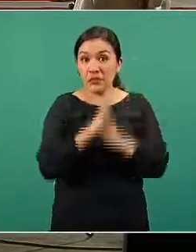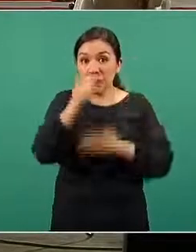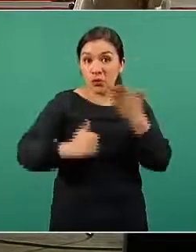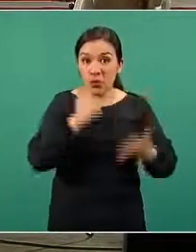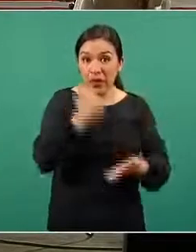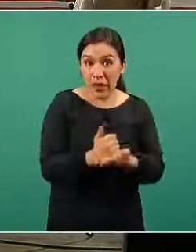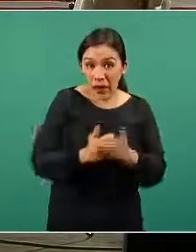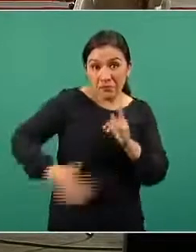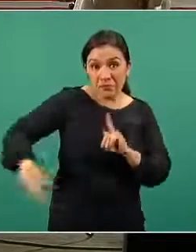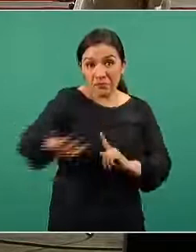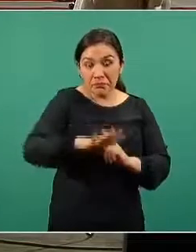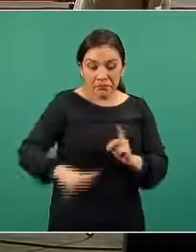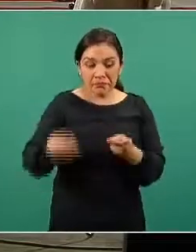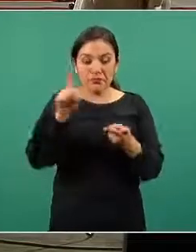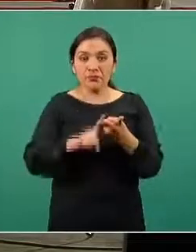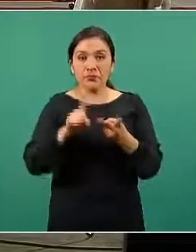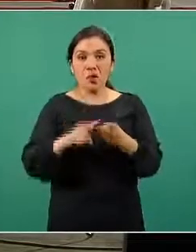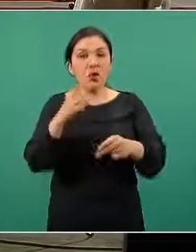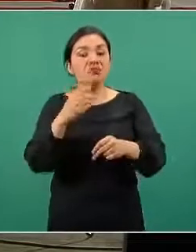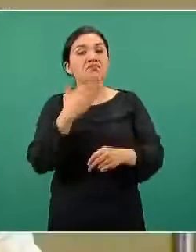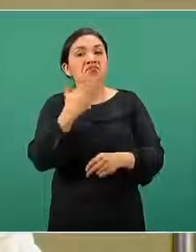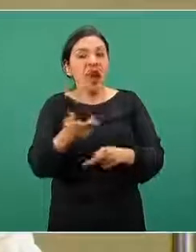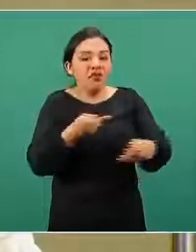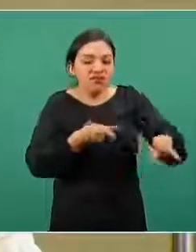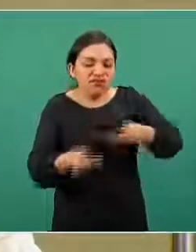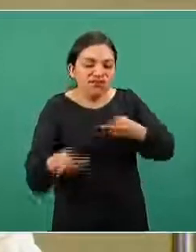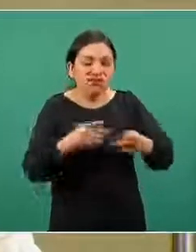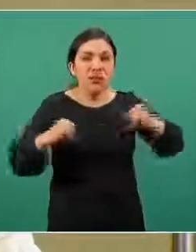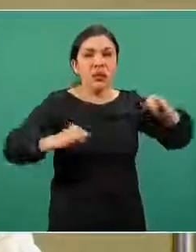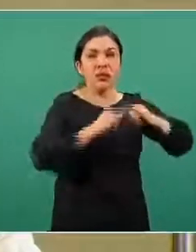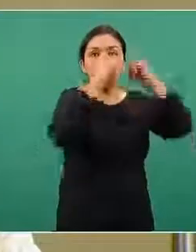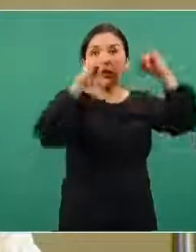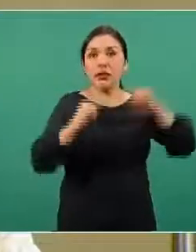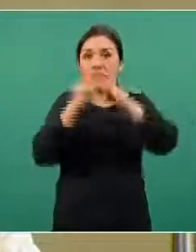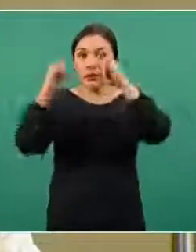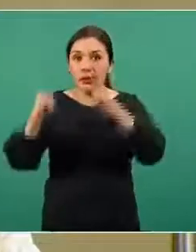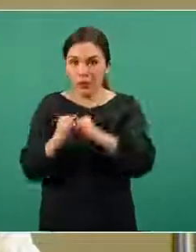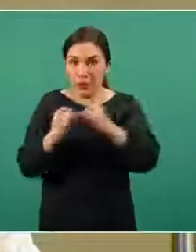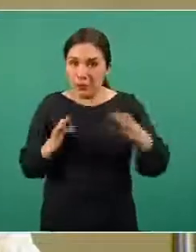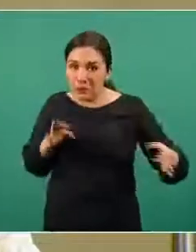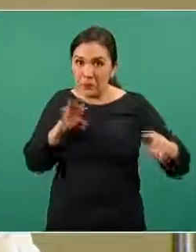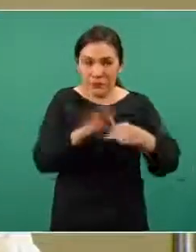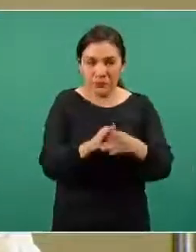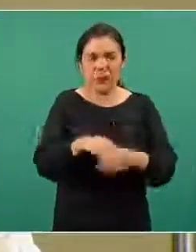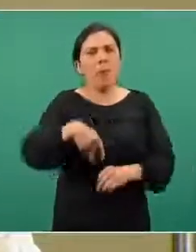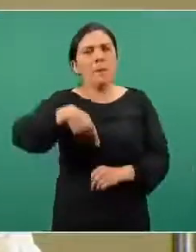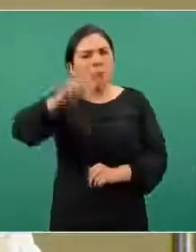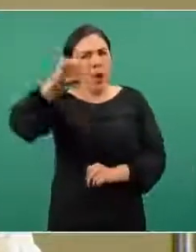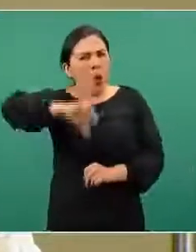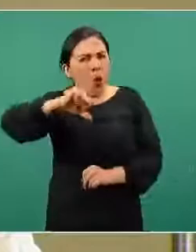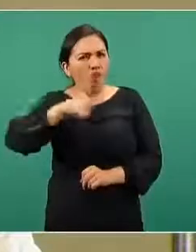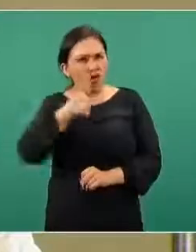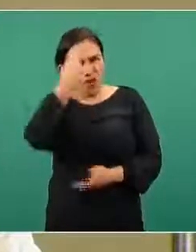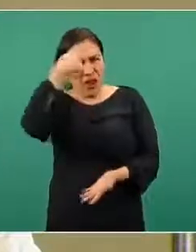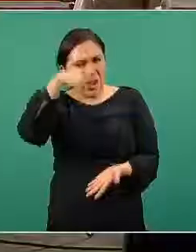ciudadana y la coordinación interinstitucional. Sin embargo, yo hoy